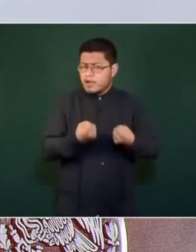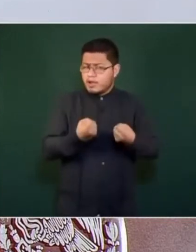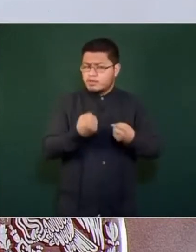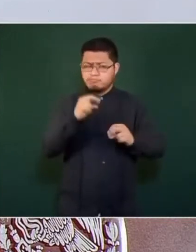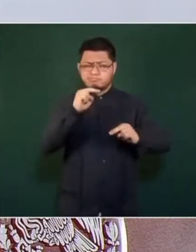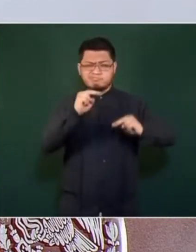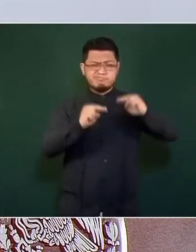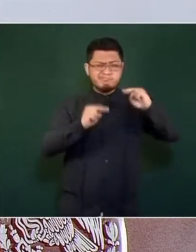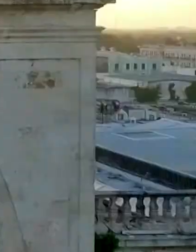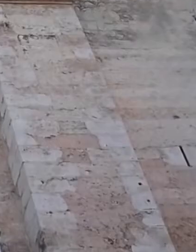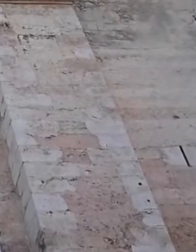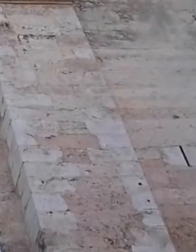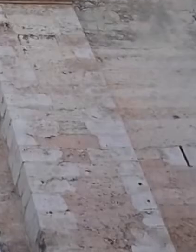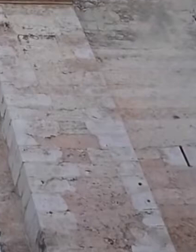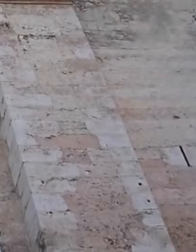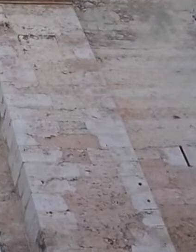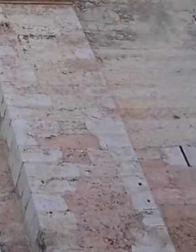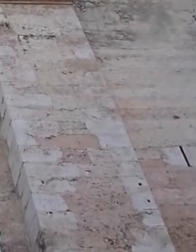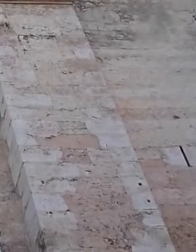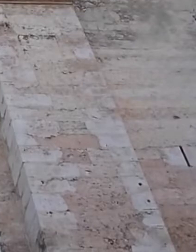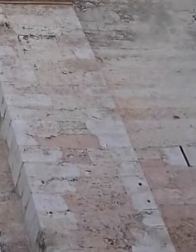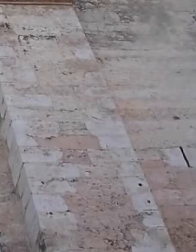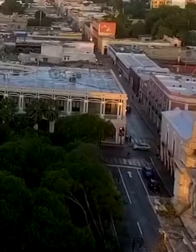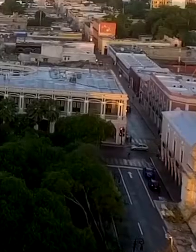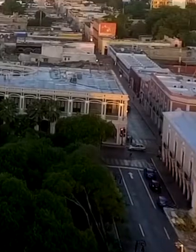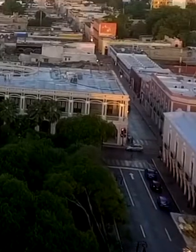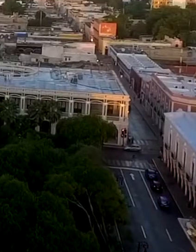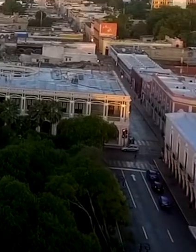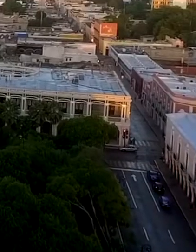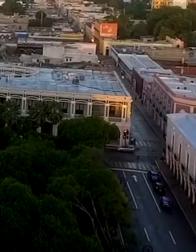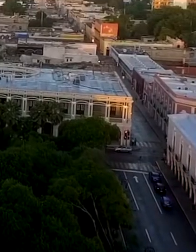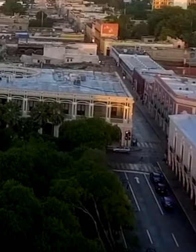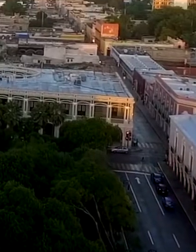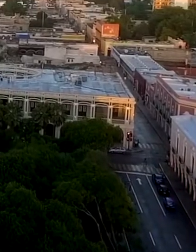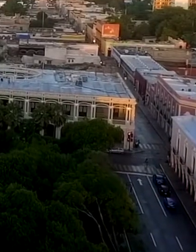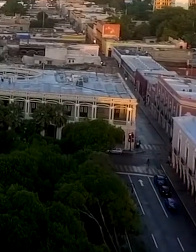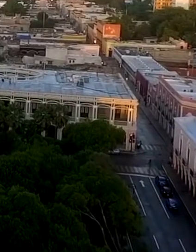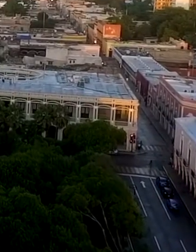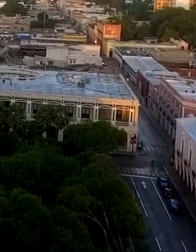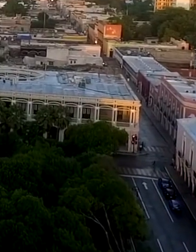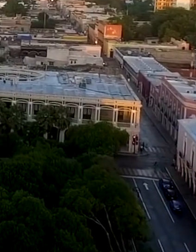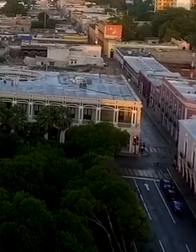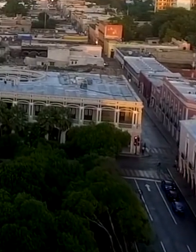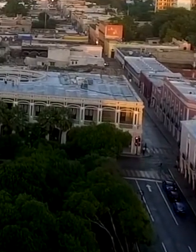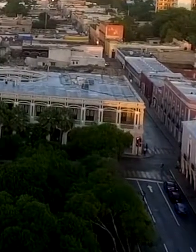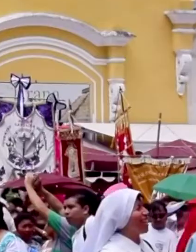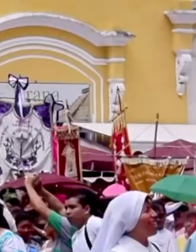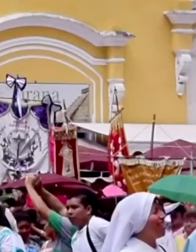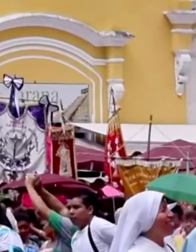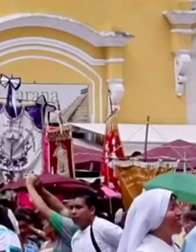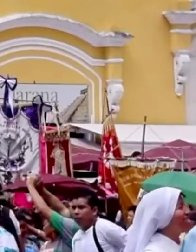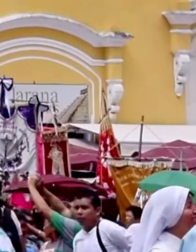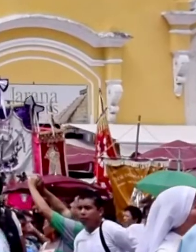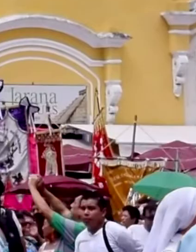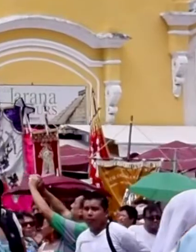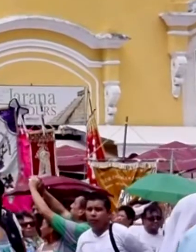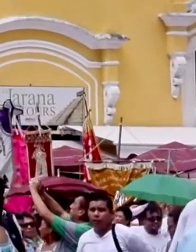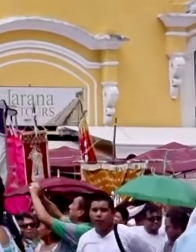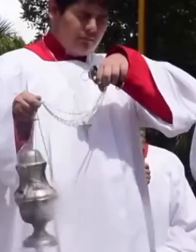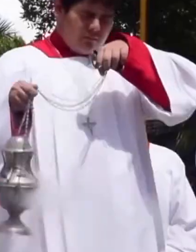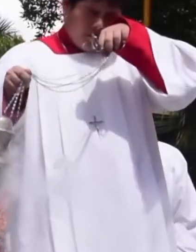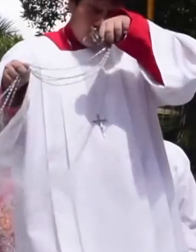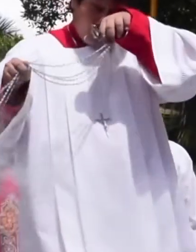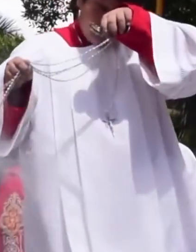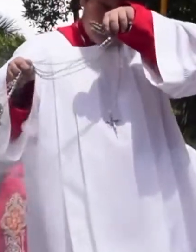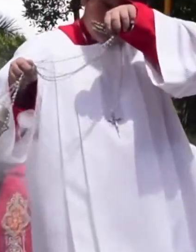delictiva en Yucatán se redujo en 48.7% en el 2020 y el Estado cuenta con la tasa de homicidios más